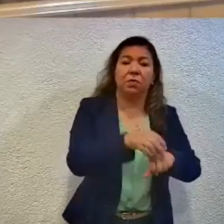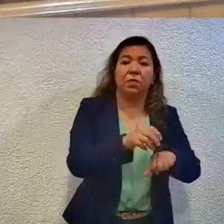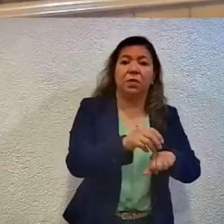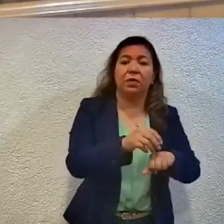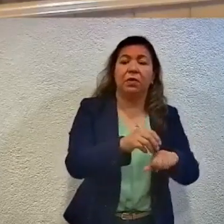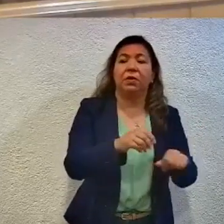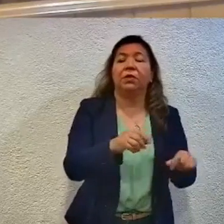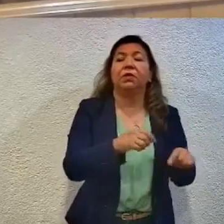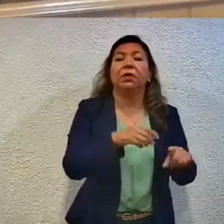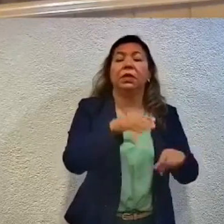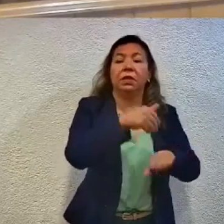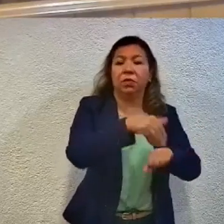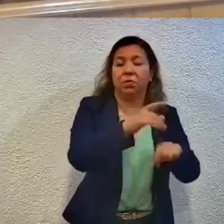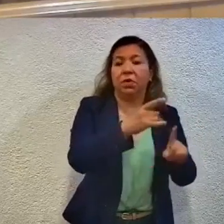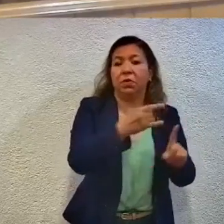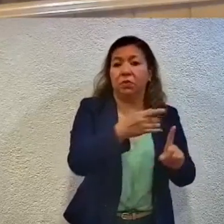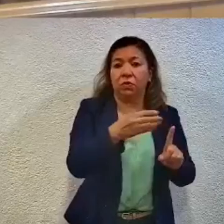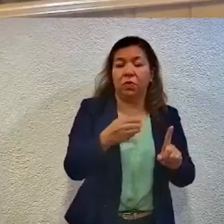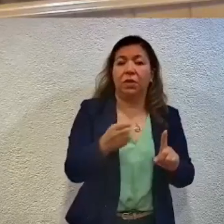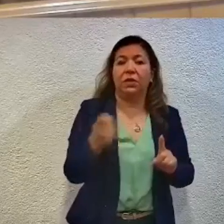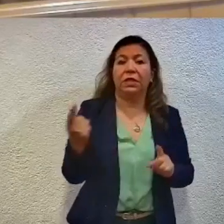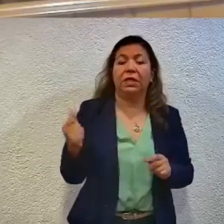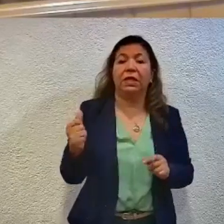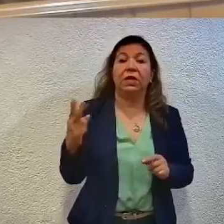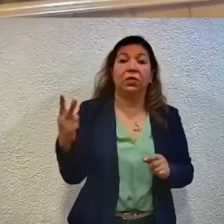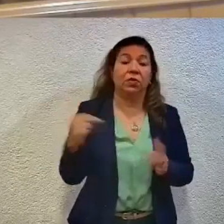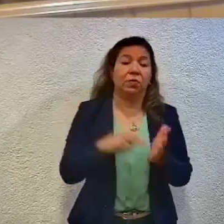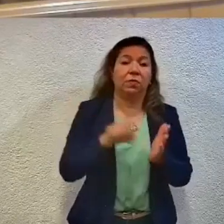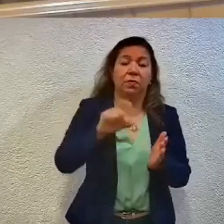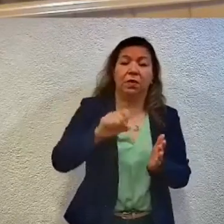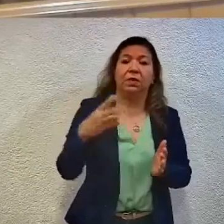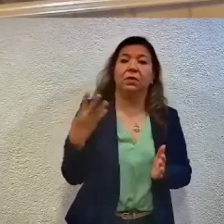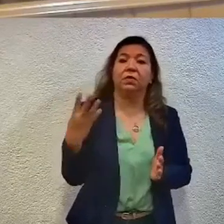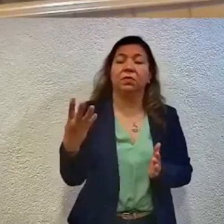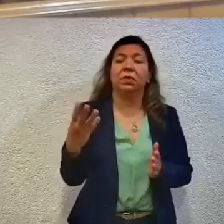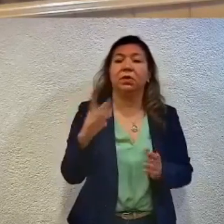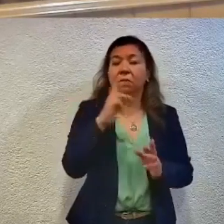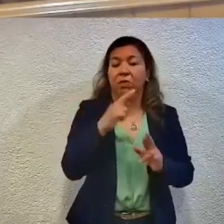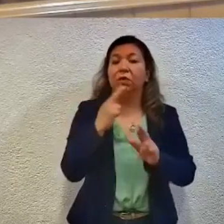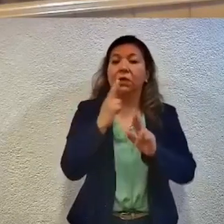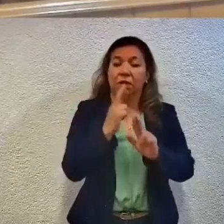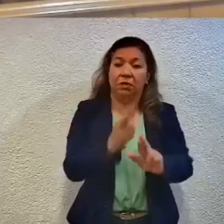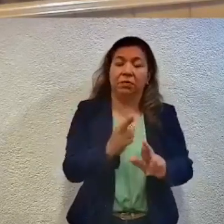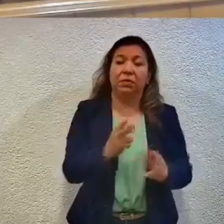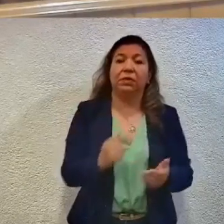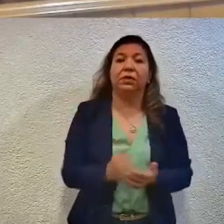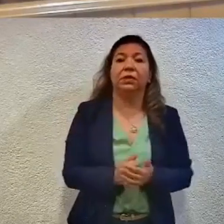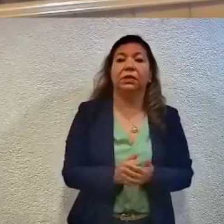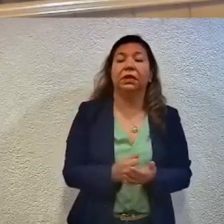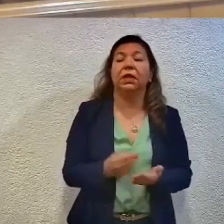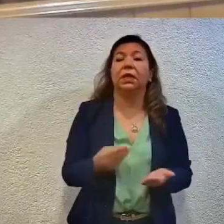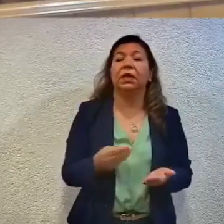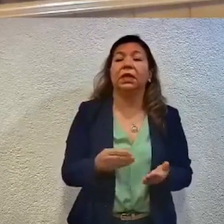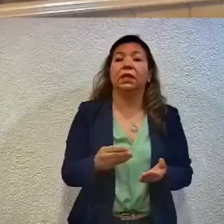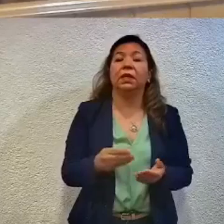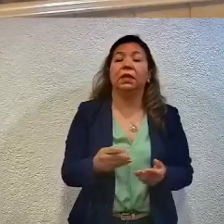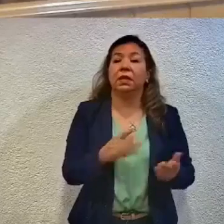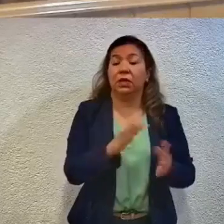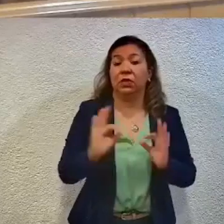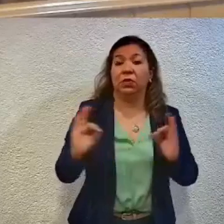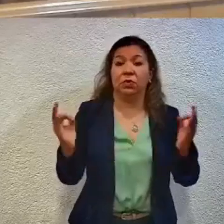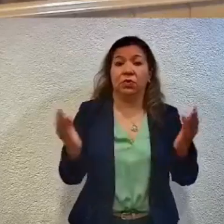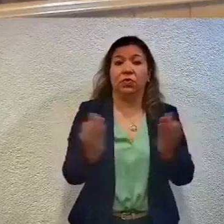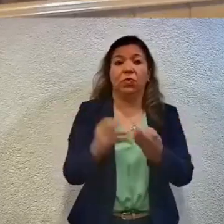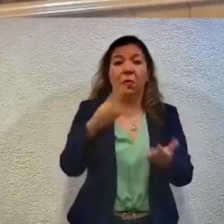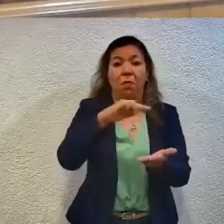diagonal 049, diagonal 2024, con el proyecto de resolución que somete a consideración de los integrantes de este pleno el